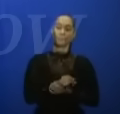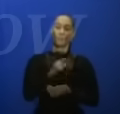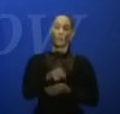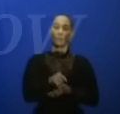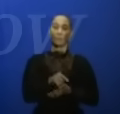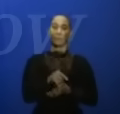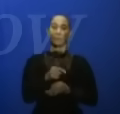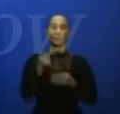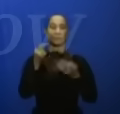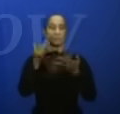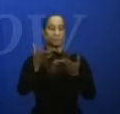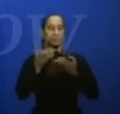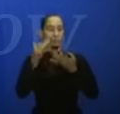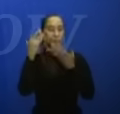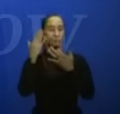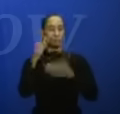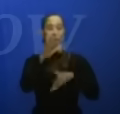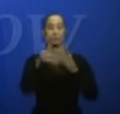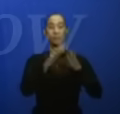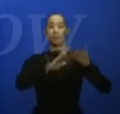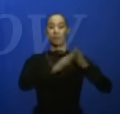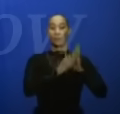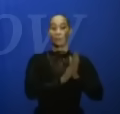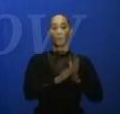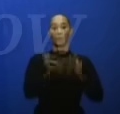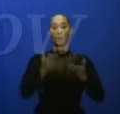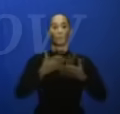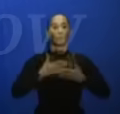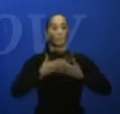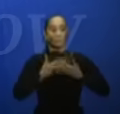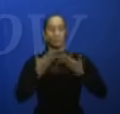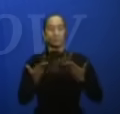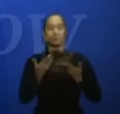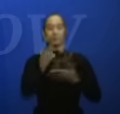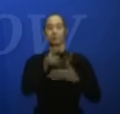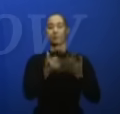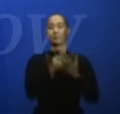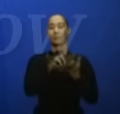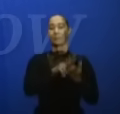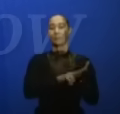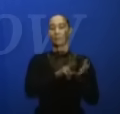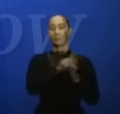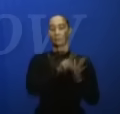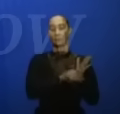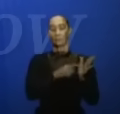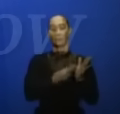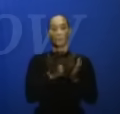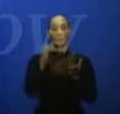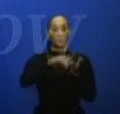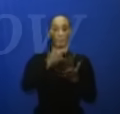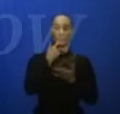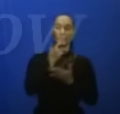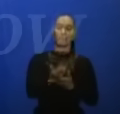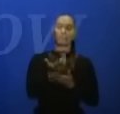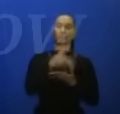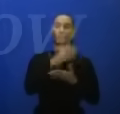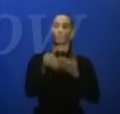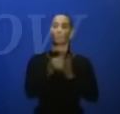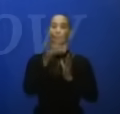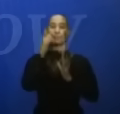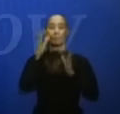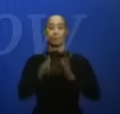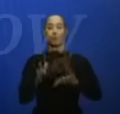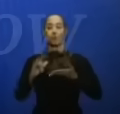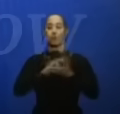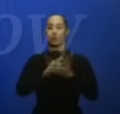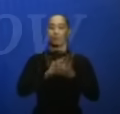eso se esperaba, y creo que la comunidad está muy contenta con esa resolución, que repito, como tenemos tantos